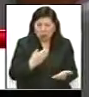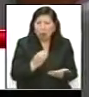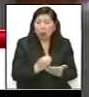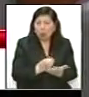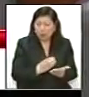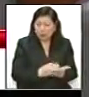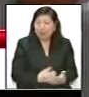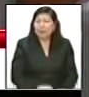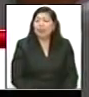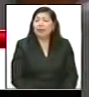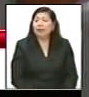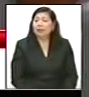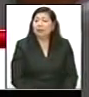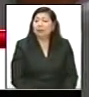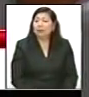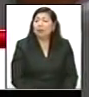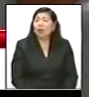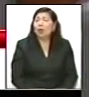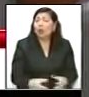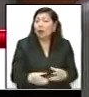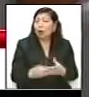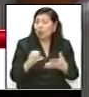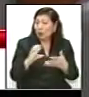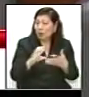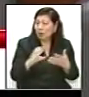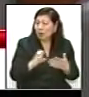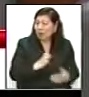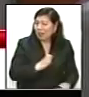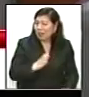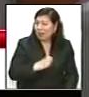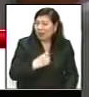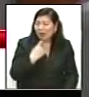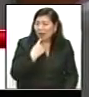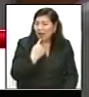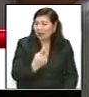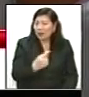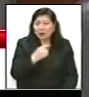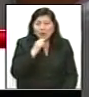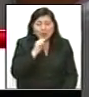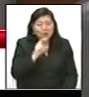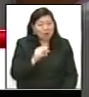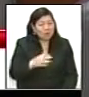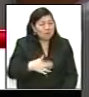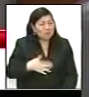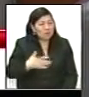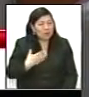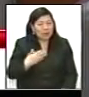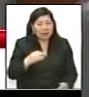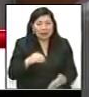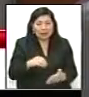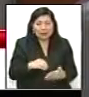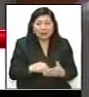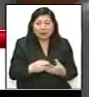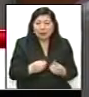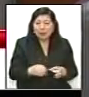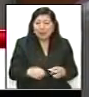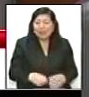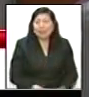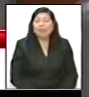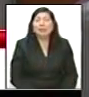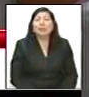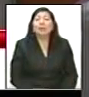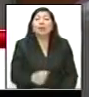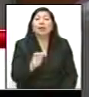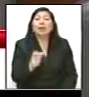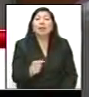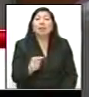ninguna parte. En ninguna parte del Código de Ética dice, presidenta, que la señora no puede proponer, como lo ha hecho, a una